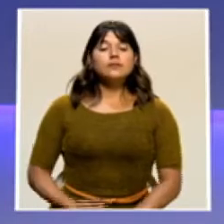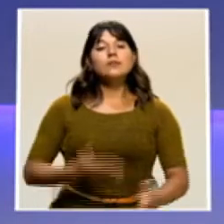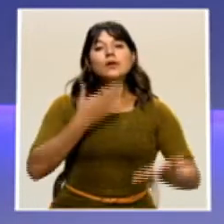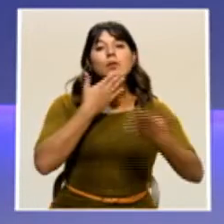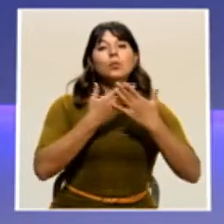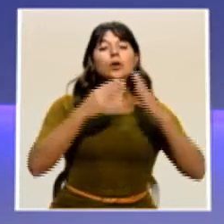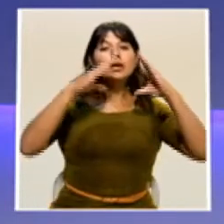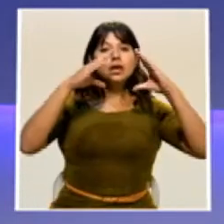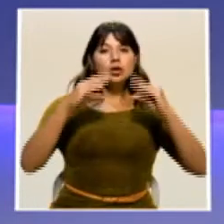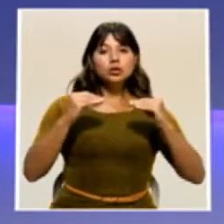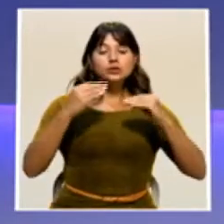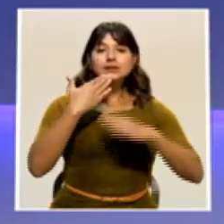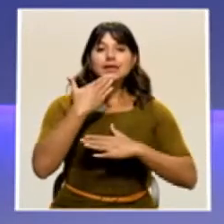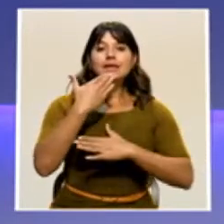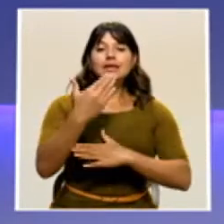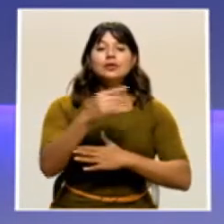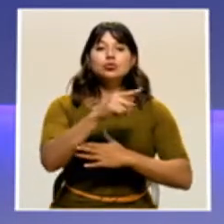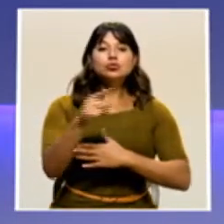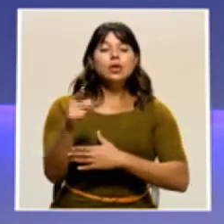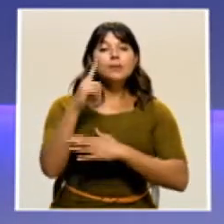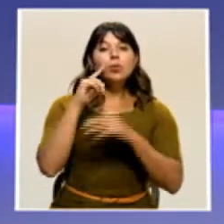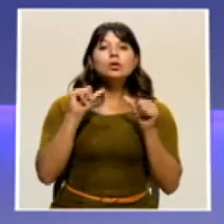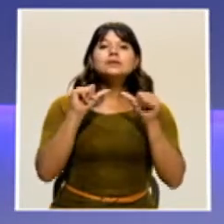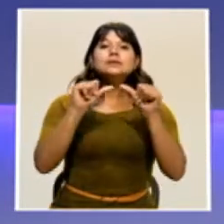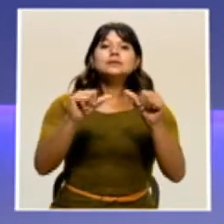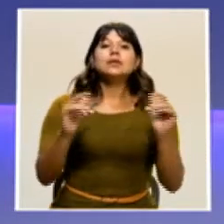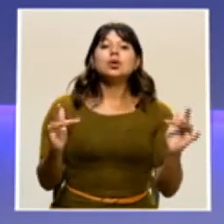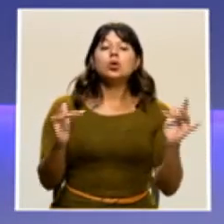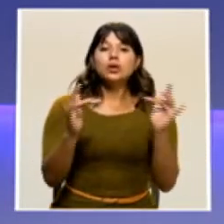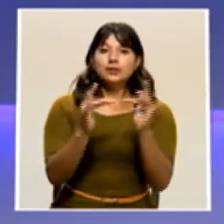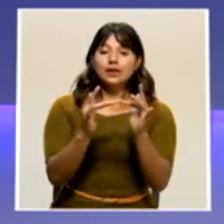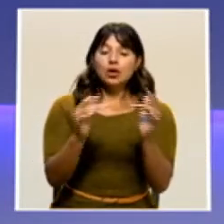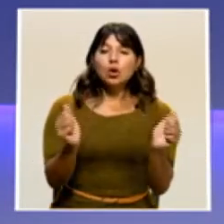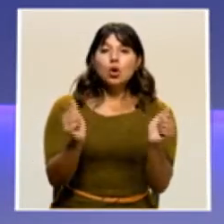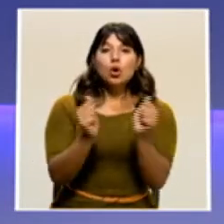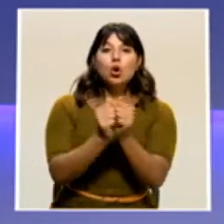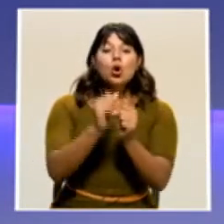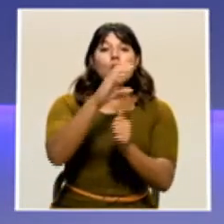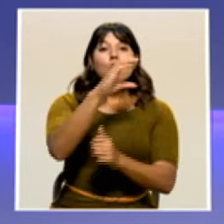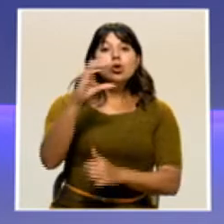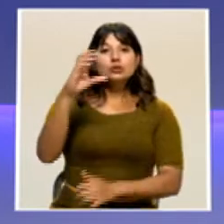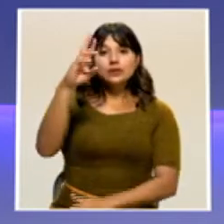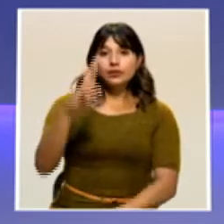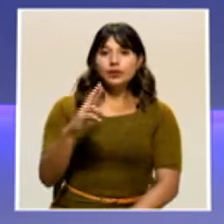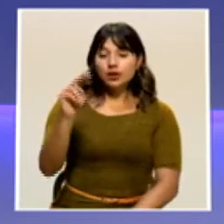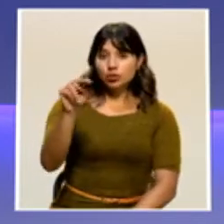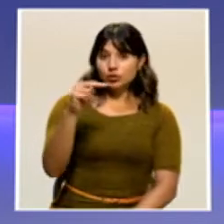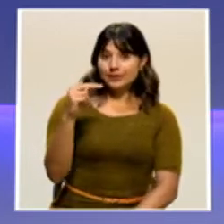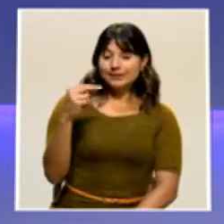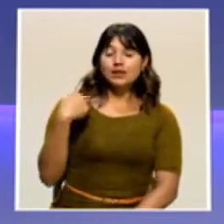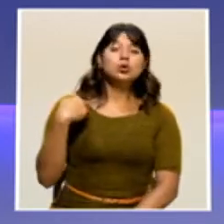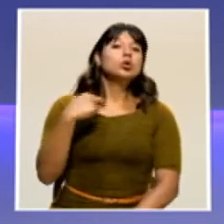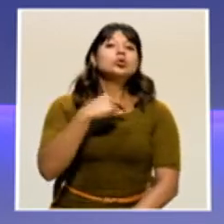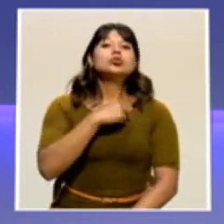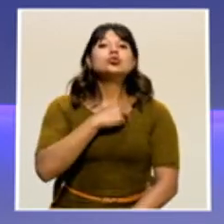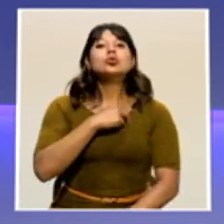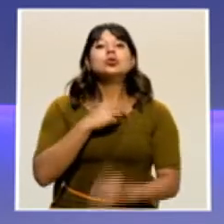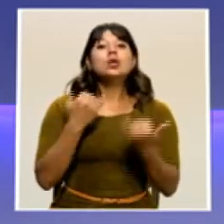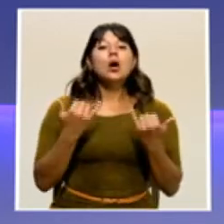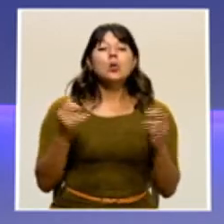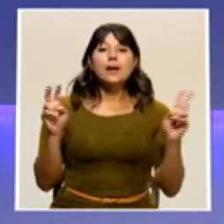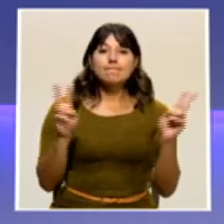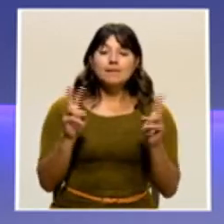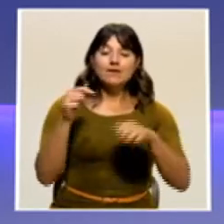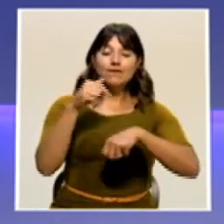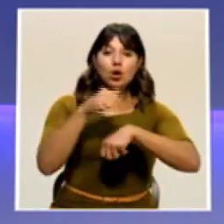Buenas noches, gracias por continuar conectados a la señal de Costa Rica Noticias. Estamos en vivo a las